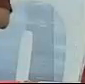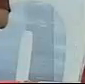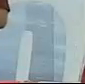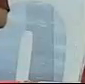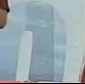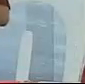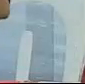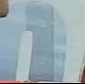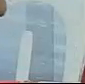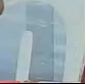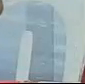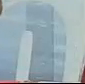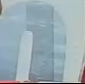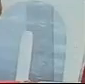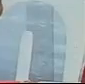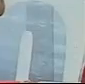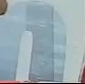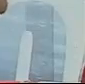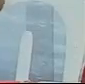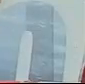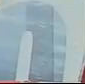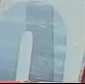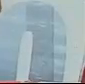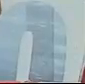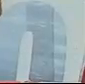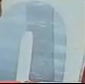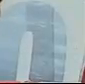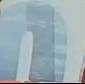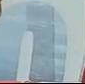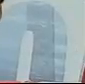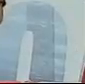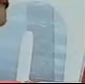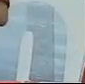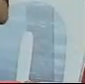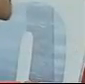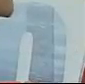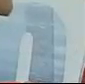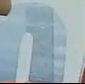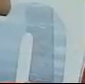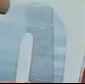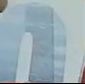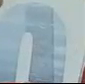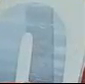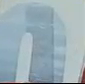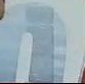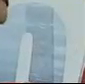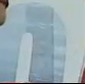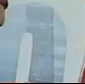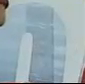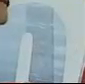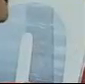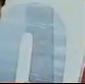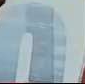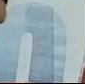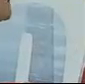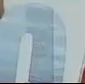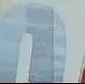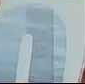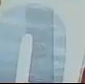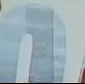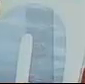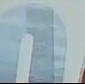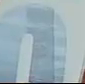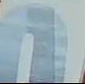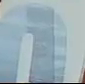ya alcanzados que se van a convertir en compromisos. Compromisos que esperamos que la semana que viene el presidente